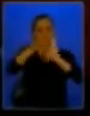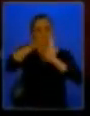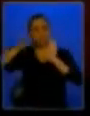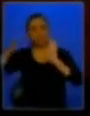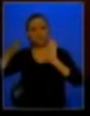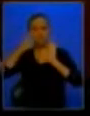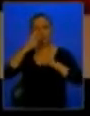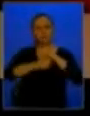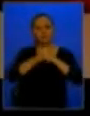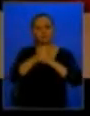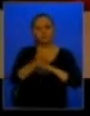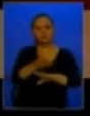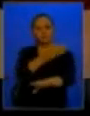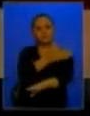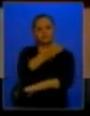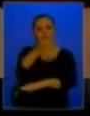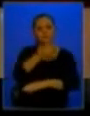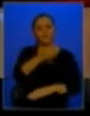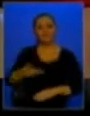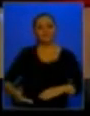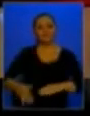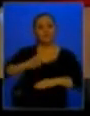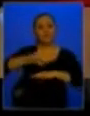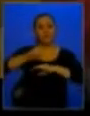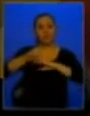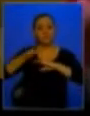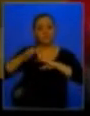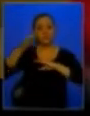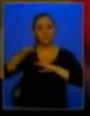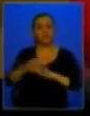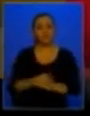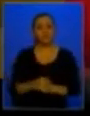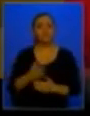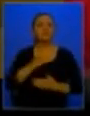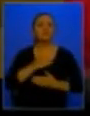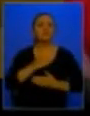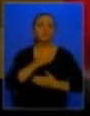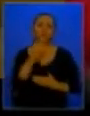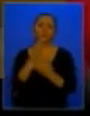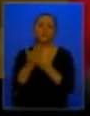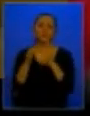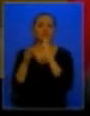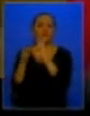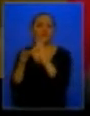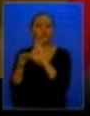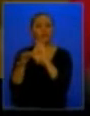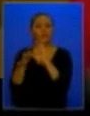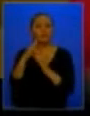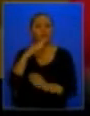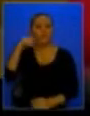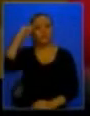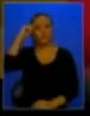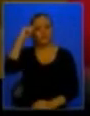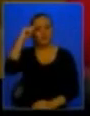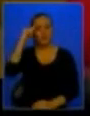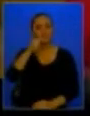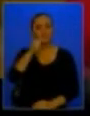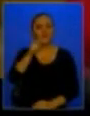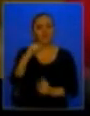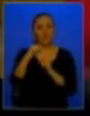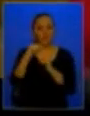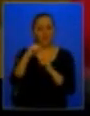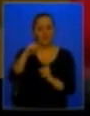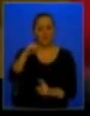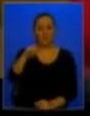Junta Parroquial. Gracias a nuestro querido presidente, a nuestro machi presidente, Rafael, ha cambiado Sumbawa.